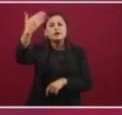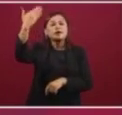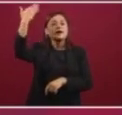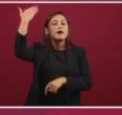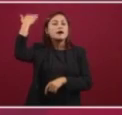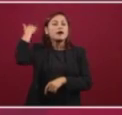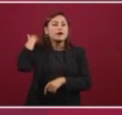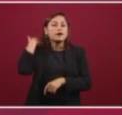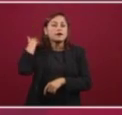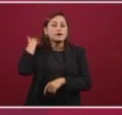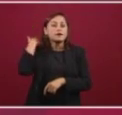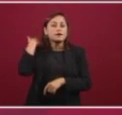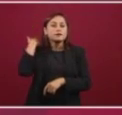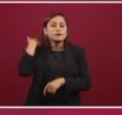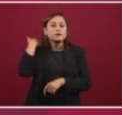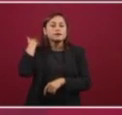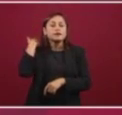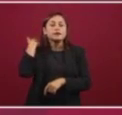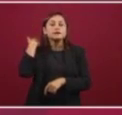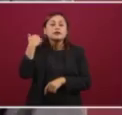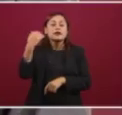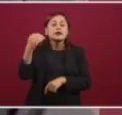al ciudadano chino mexicano?